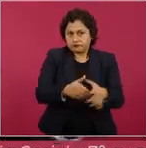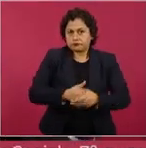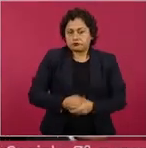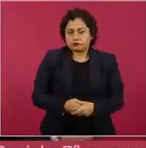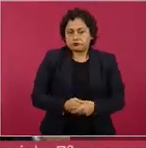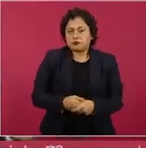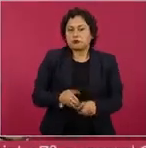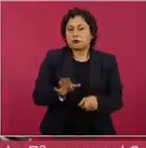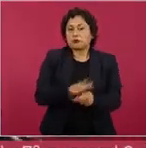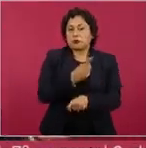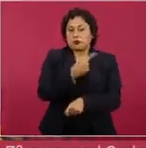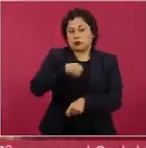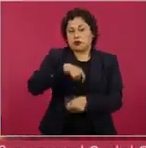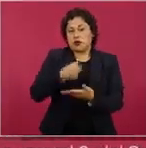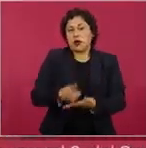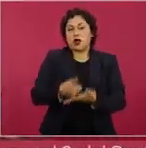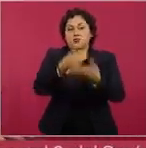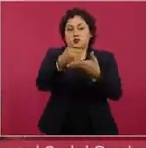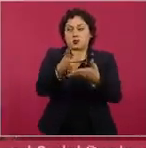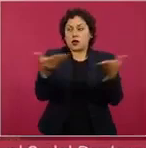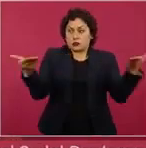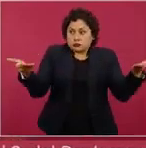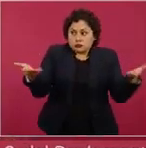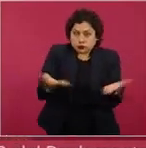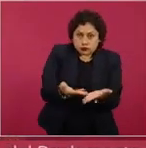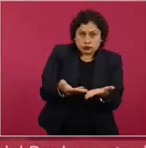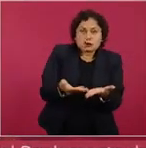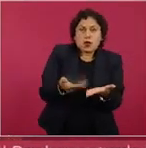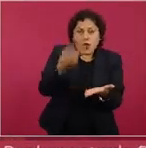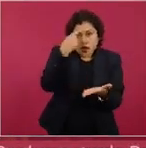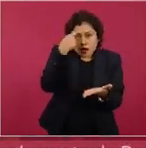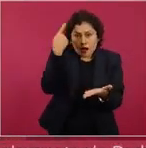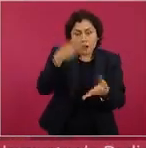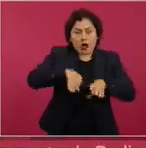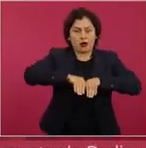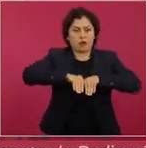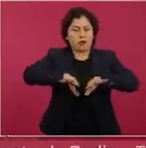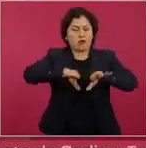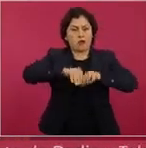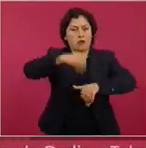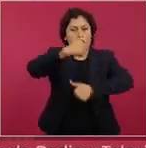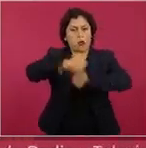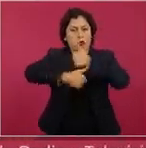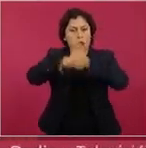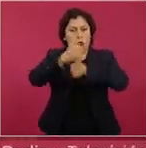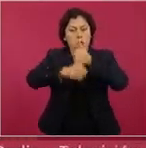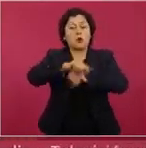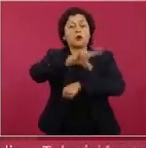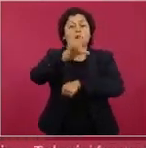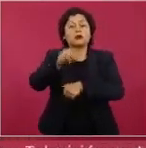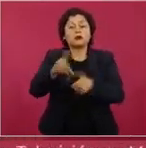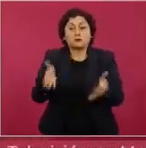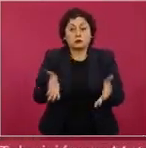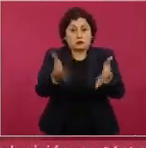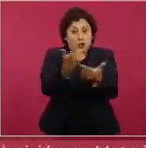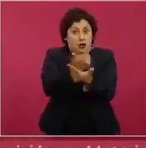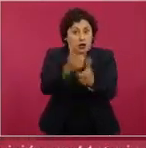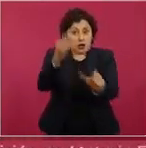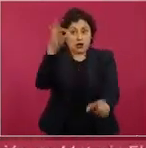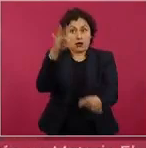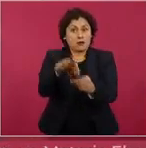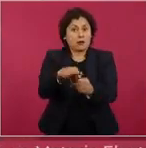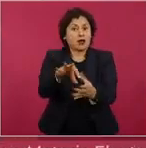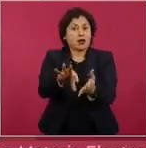buscamos que se crearan las condiciones para que votaran en libertad,